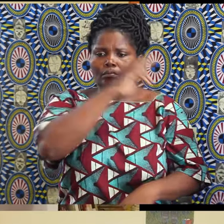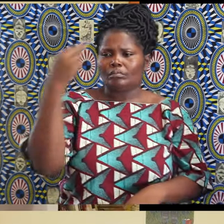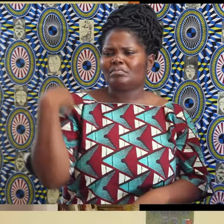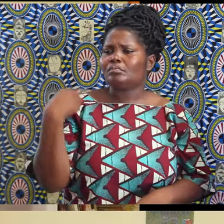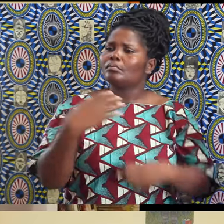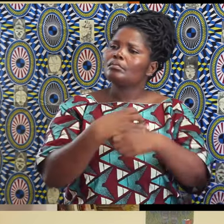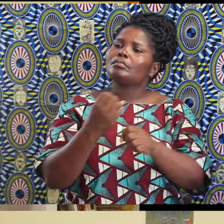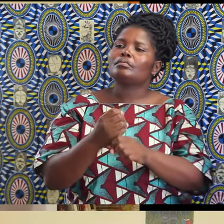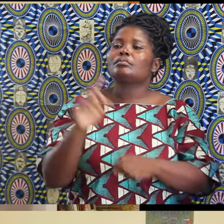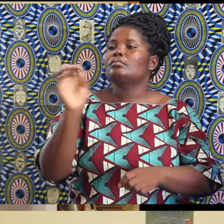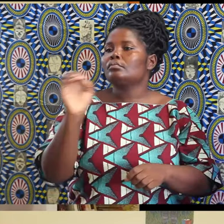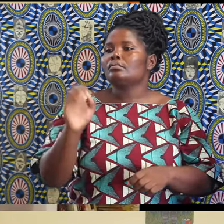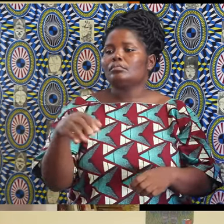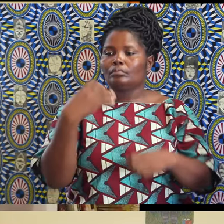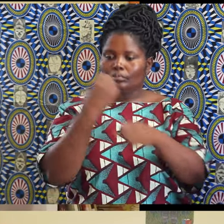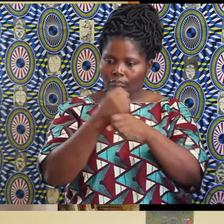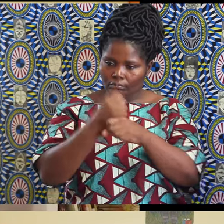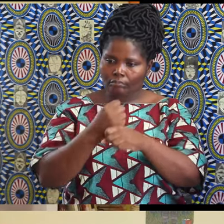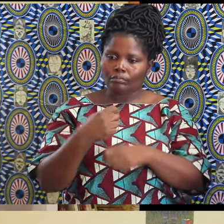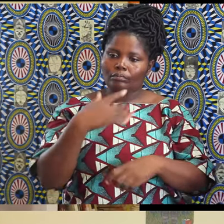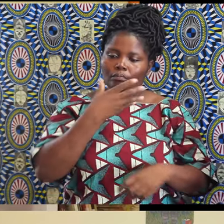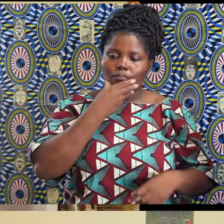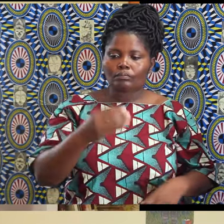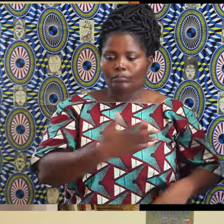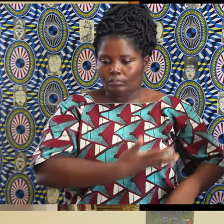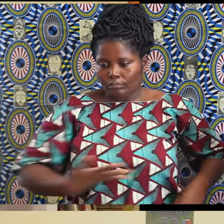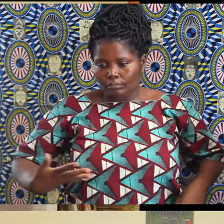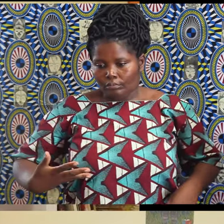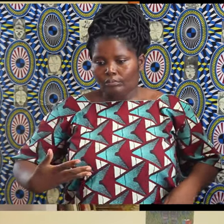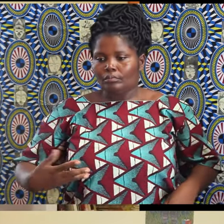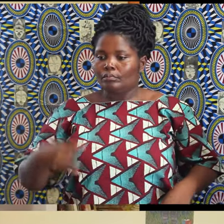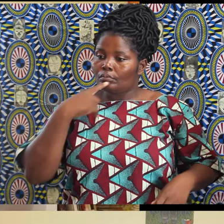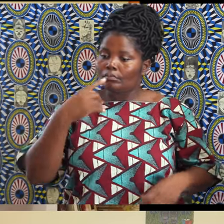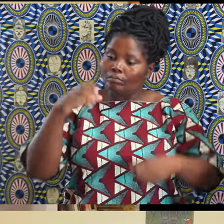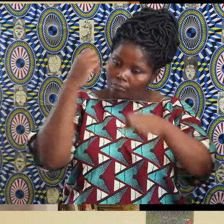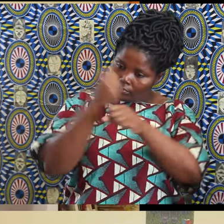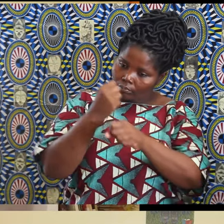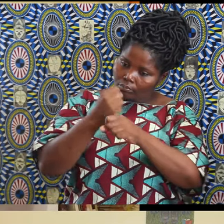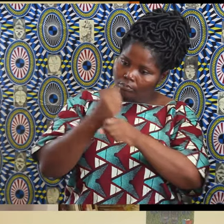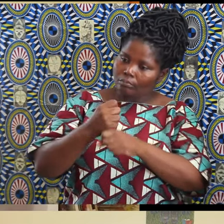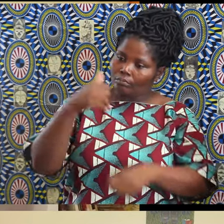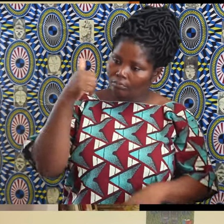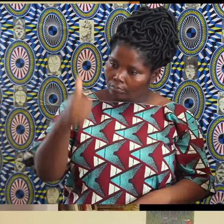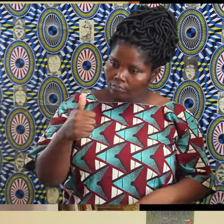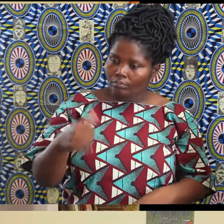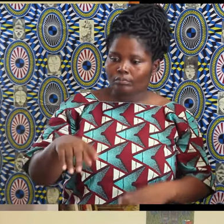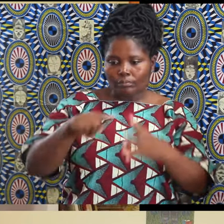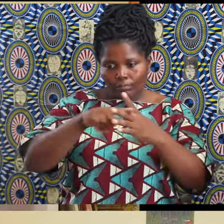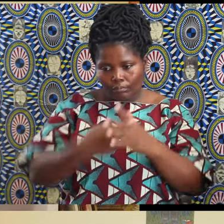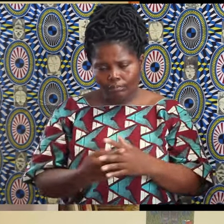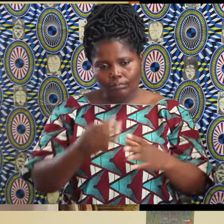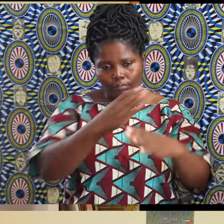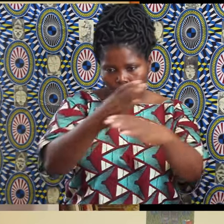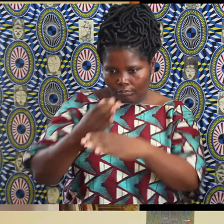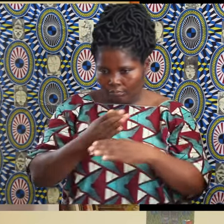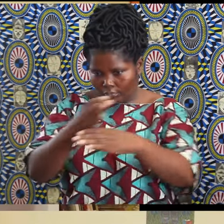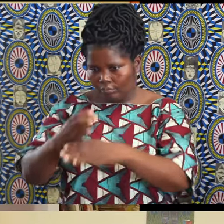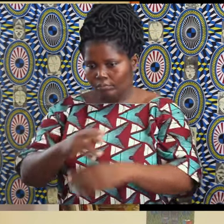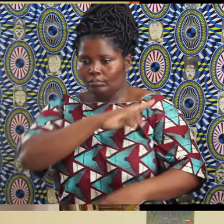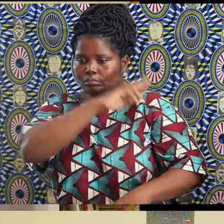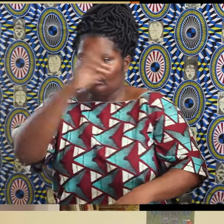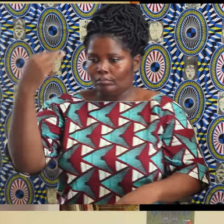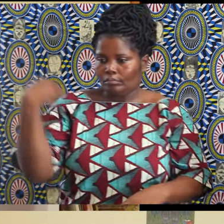hará. Así pues, chicos y chicas, vamos a poner manos a la obra y empezar a cuidar de